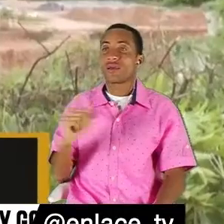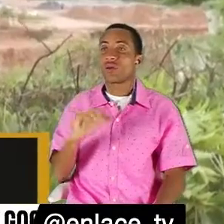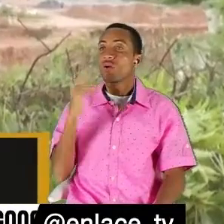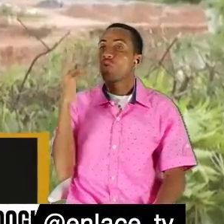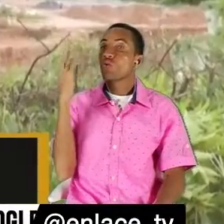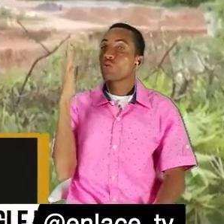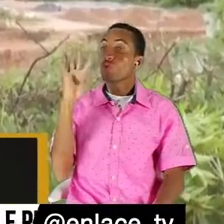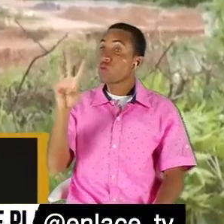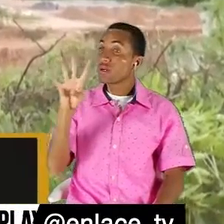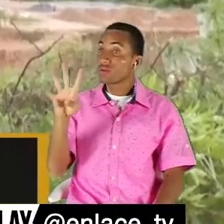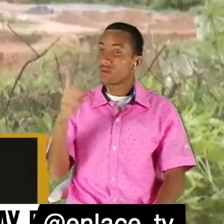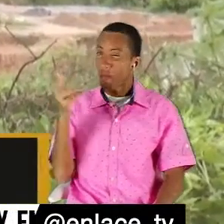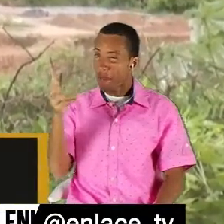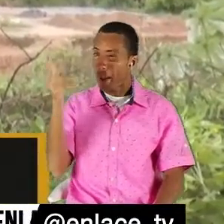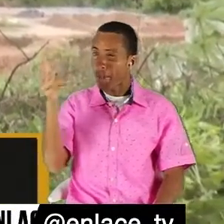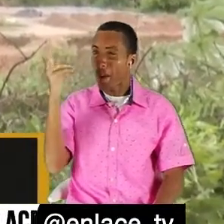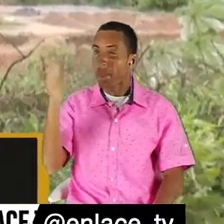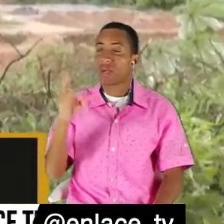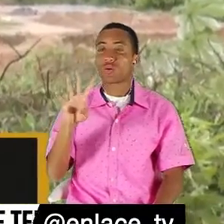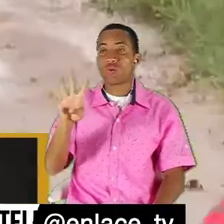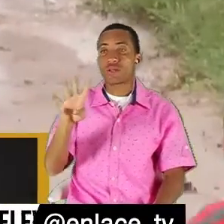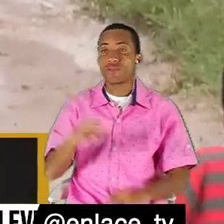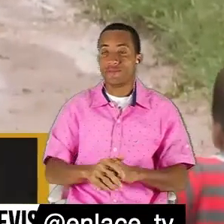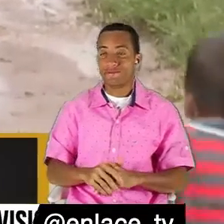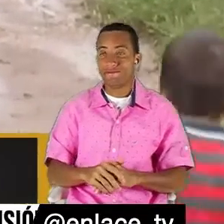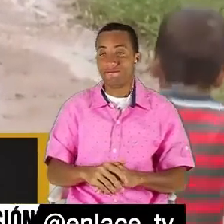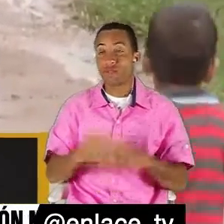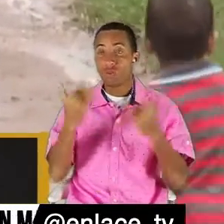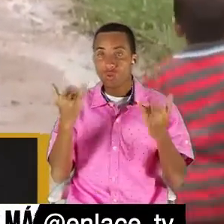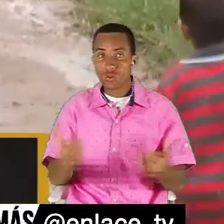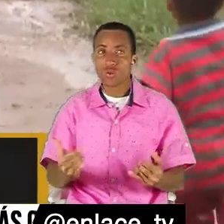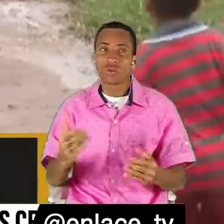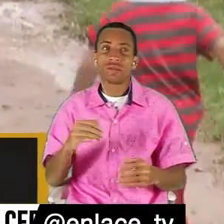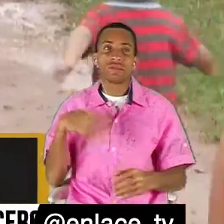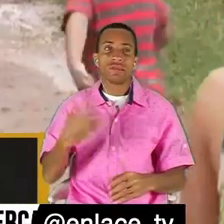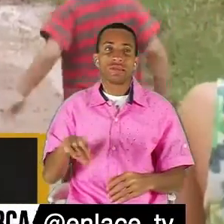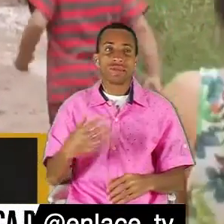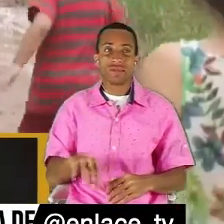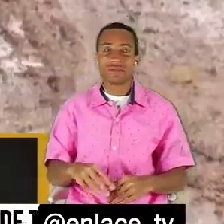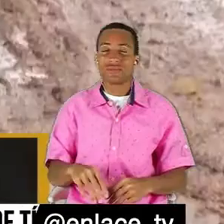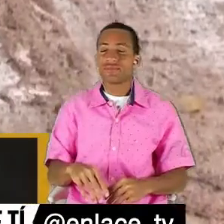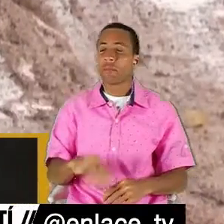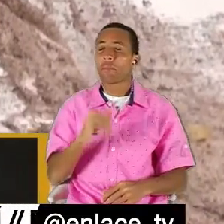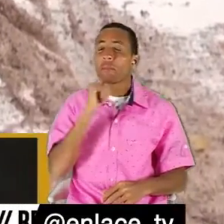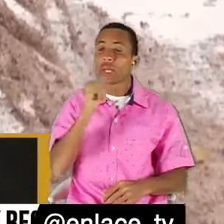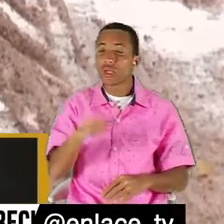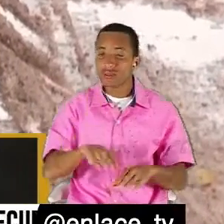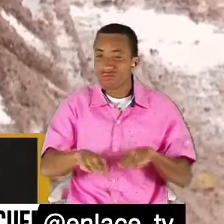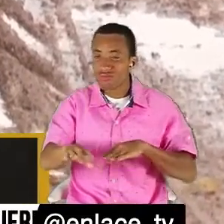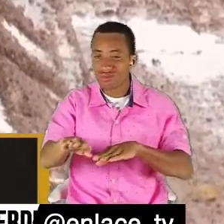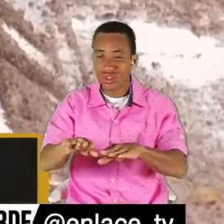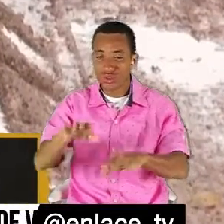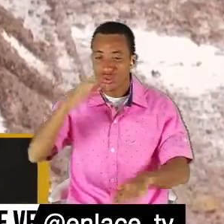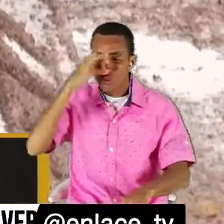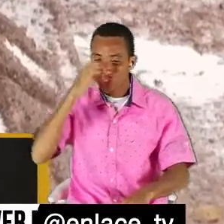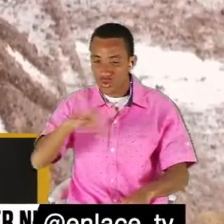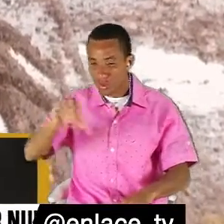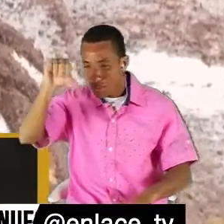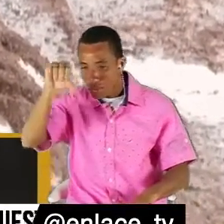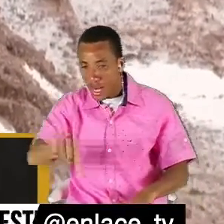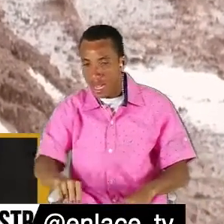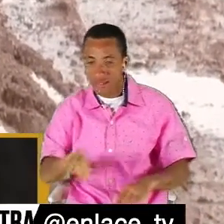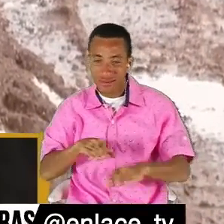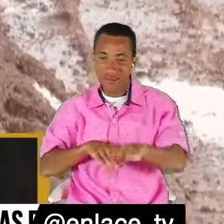Y es que la cómplice de los hurtos y actos delictivos que en esta zona se viven es la pésima malla vial con la que cuentan los residentes. El mal estado de la